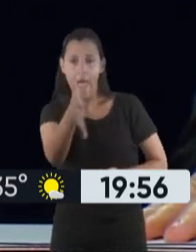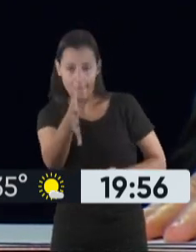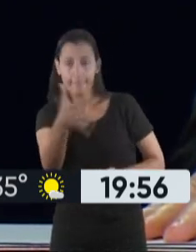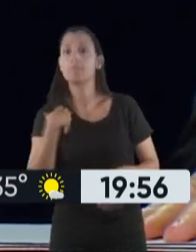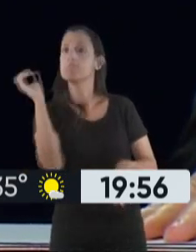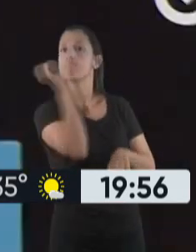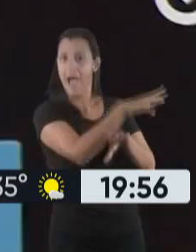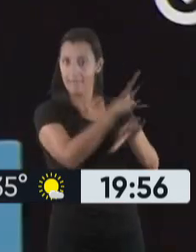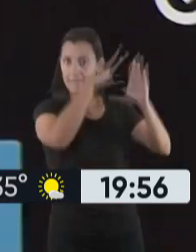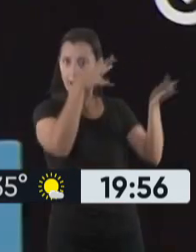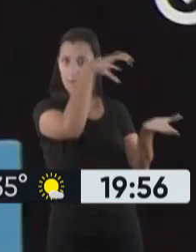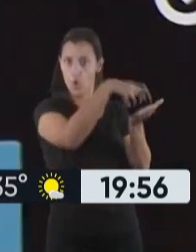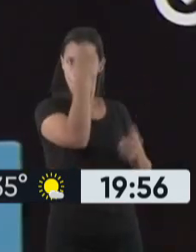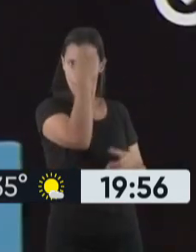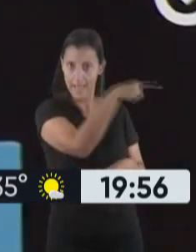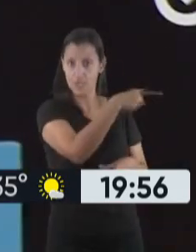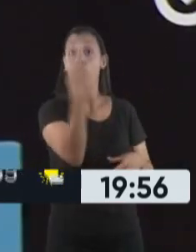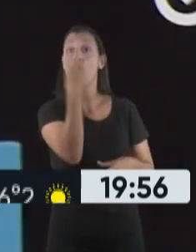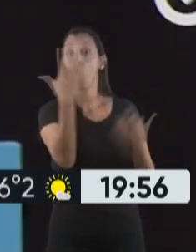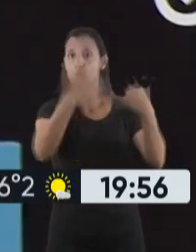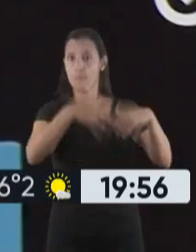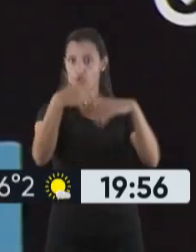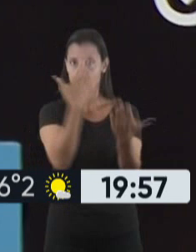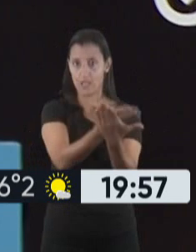del 2020, y